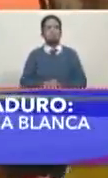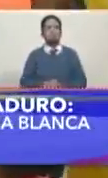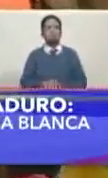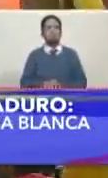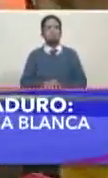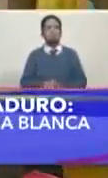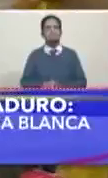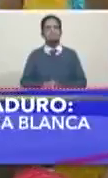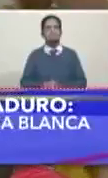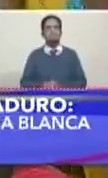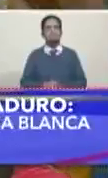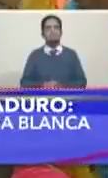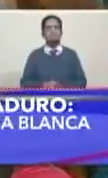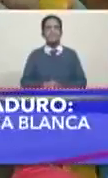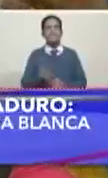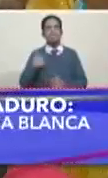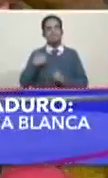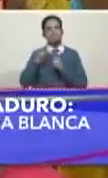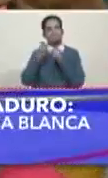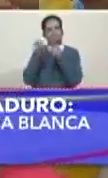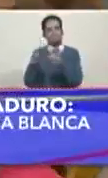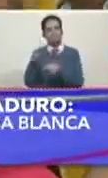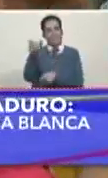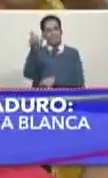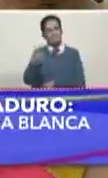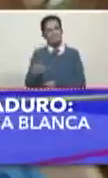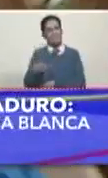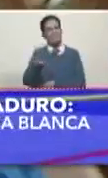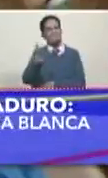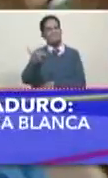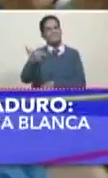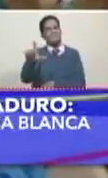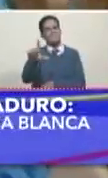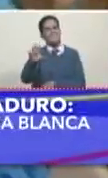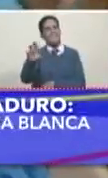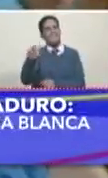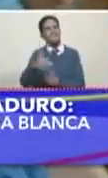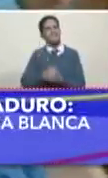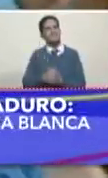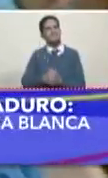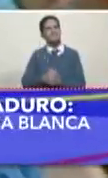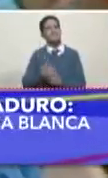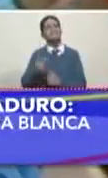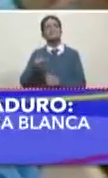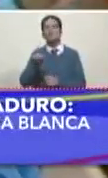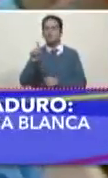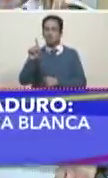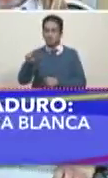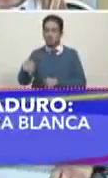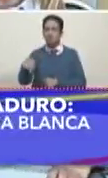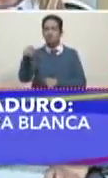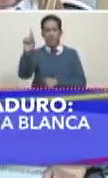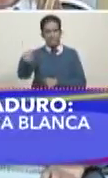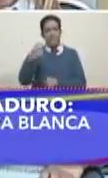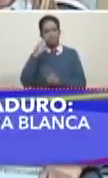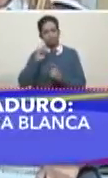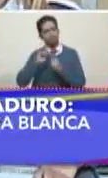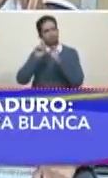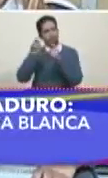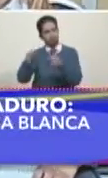Ernesto Villegas, tú te encargas de eso. La Casa del Artista, Roberto Mesuti, te pones al frente de la solidaridad con Omar